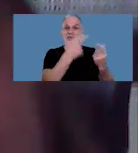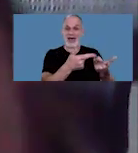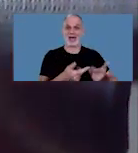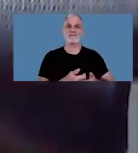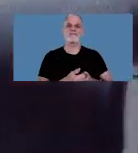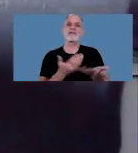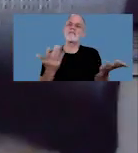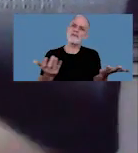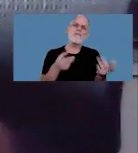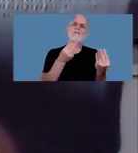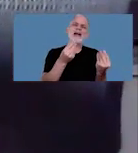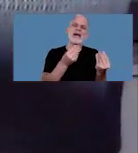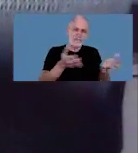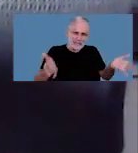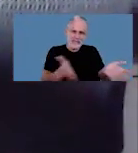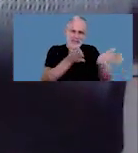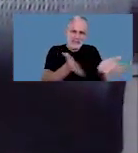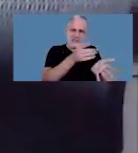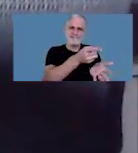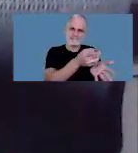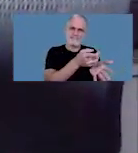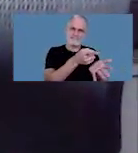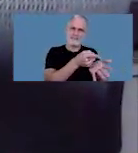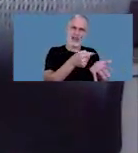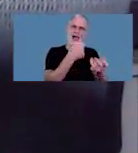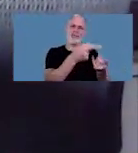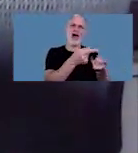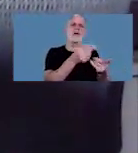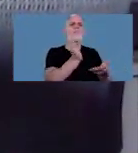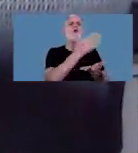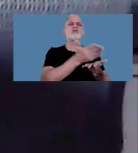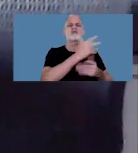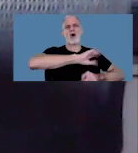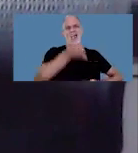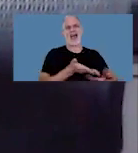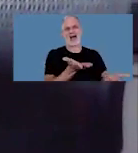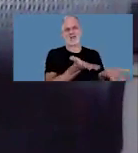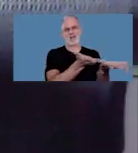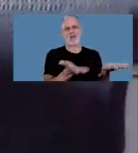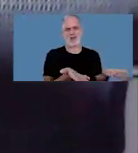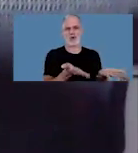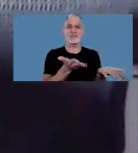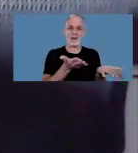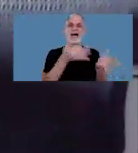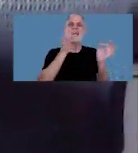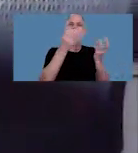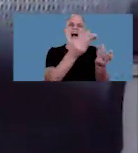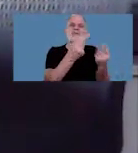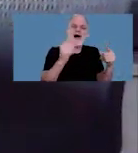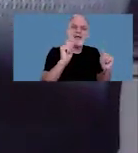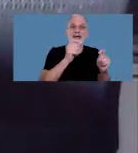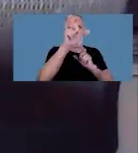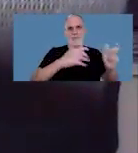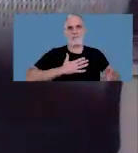con el fin de fomentar esa producción. ¿Y para qué? ¿Hacia allá a quién? A personas humanas